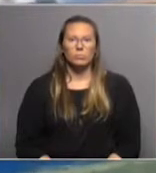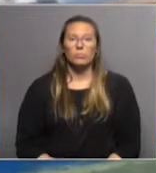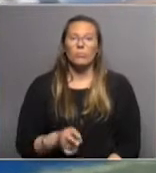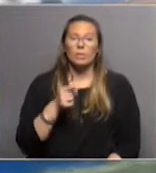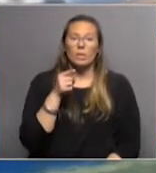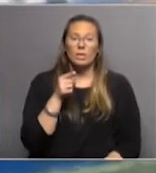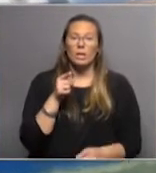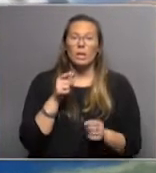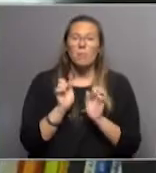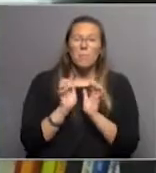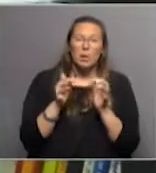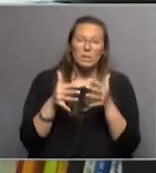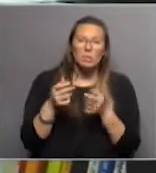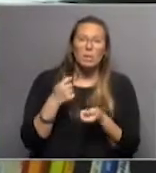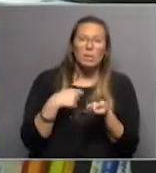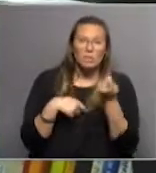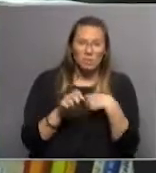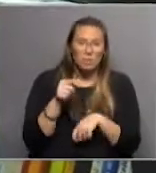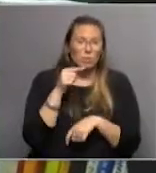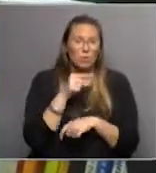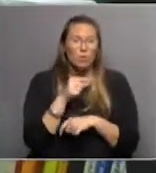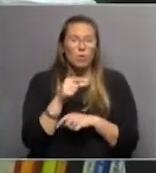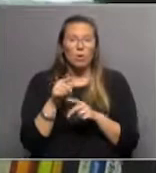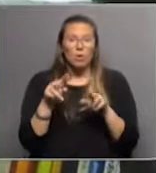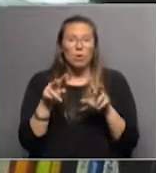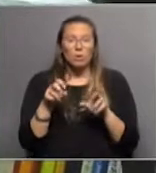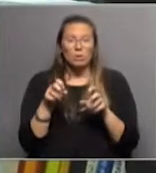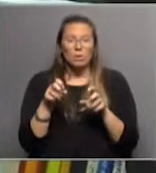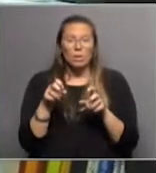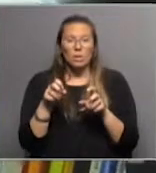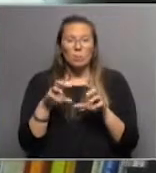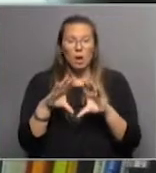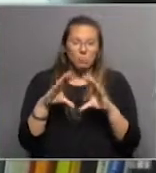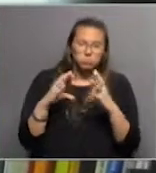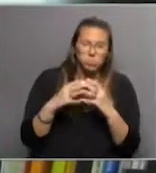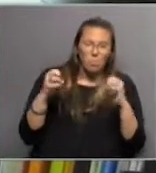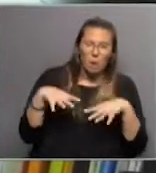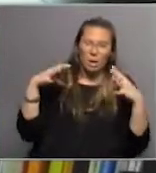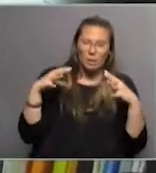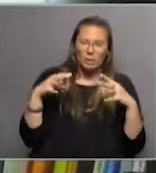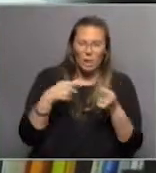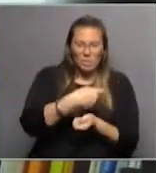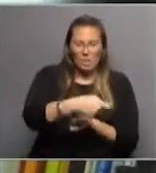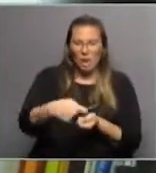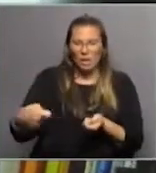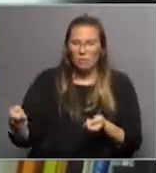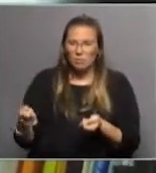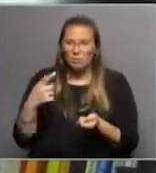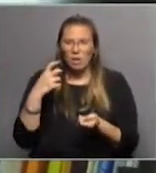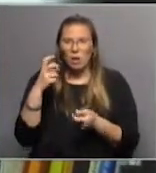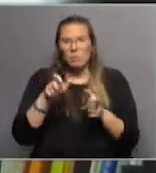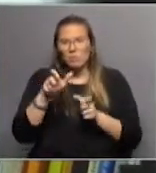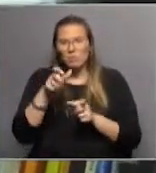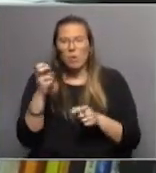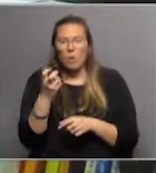En el tiempo de la pandemia se vendió mucho todo esto del tema del tarot, oráculos. Se ve que la gente estaba buscando una